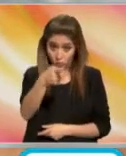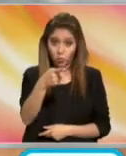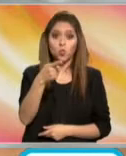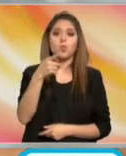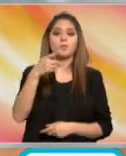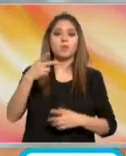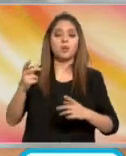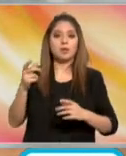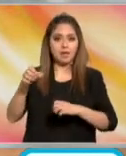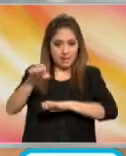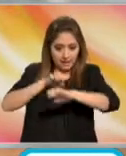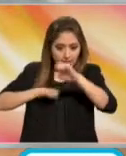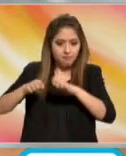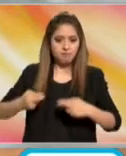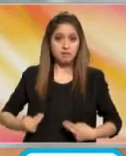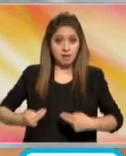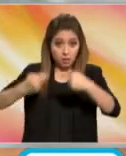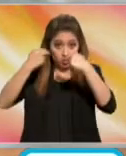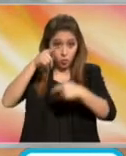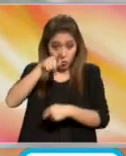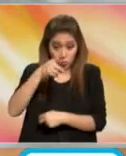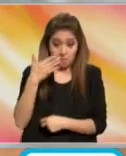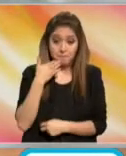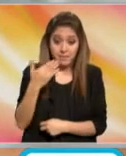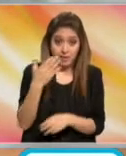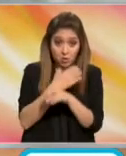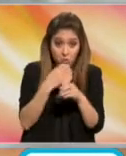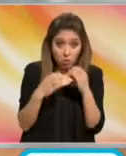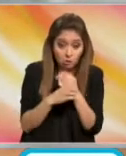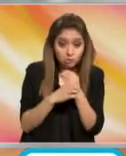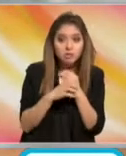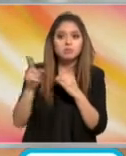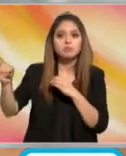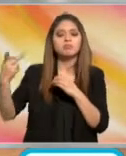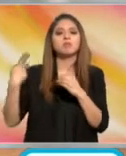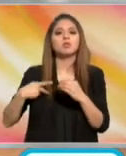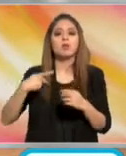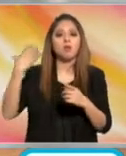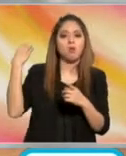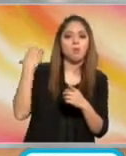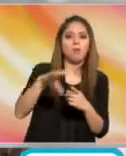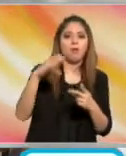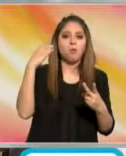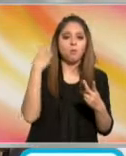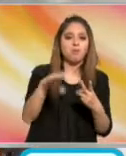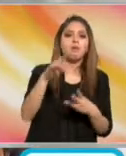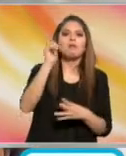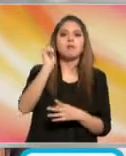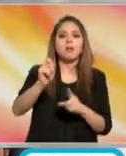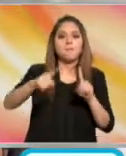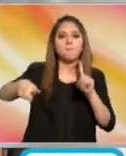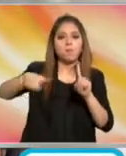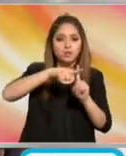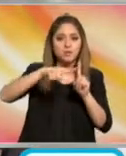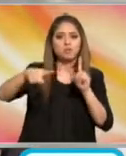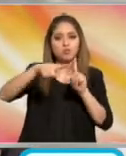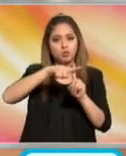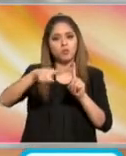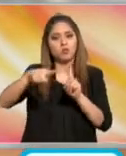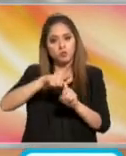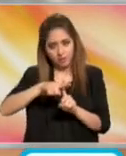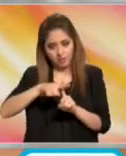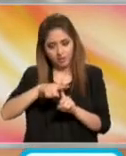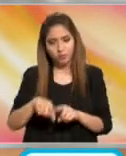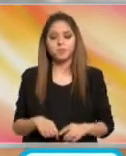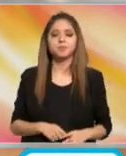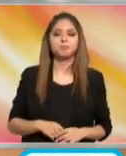lo más posible es que recibas puras cuestiones de comentarios afirmativos Positivos. y positivos, ¿no? Y la otra